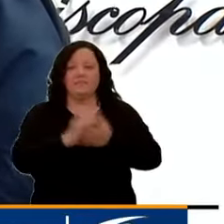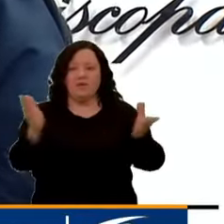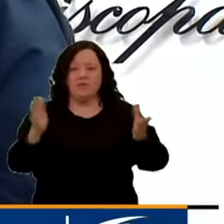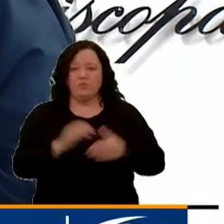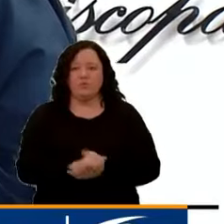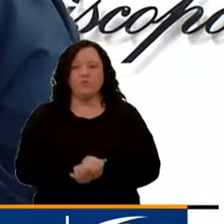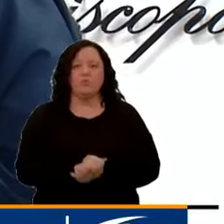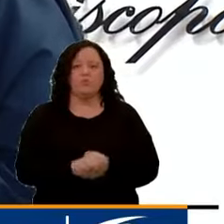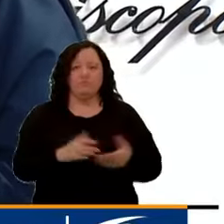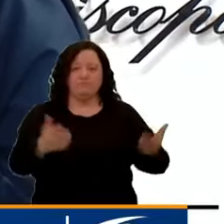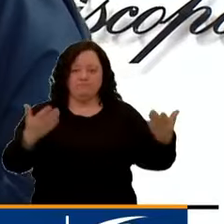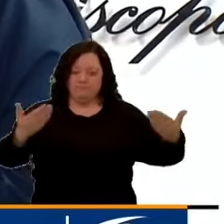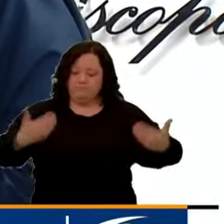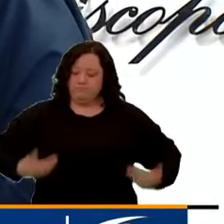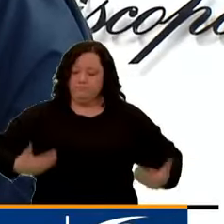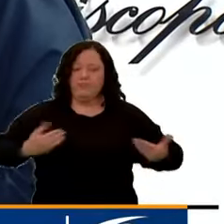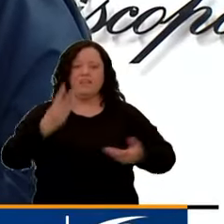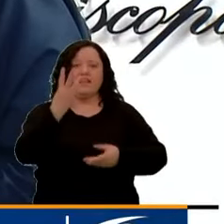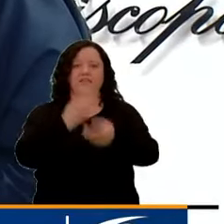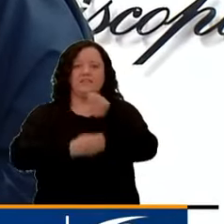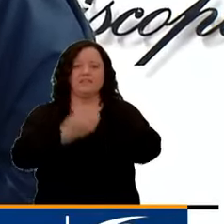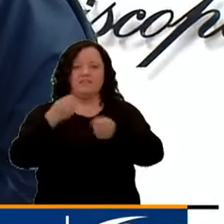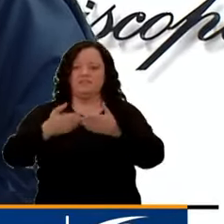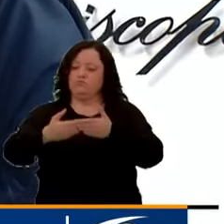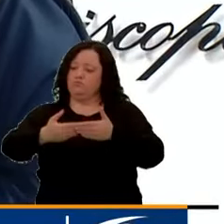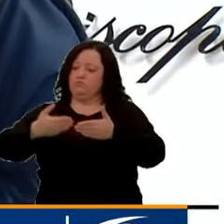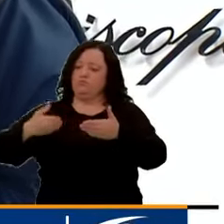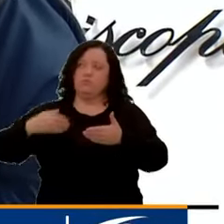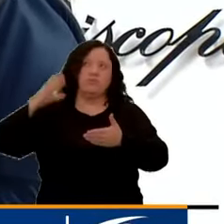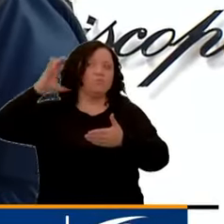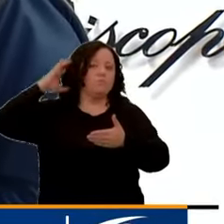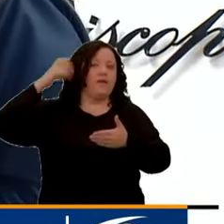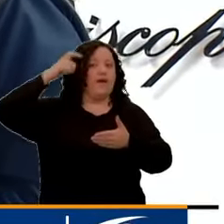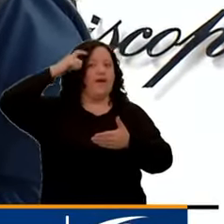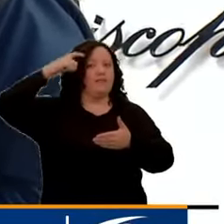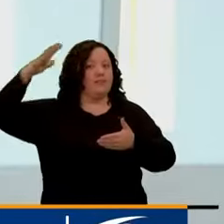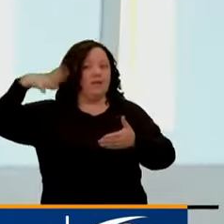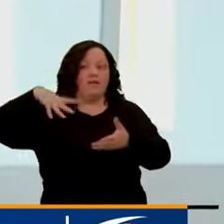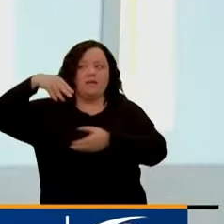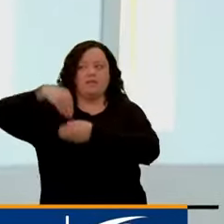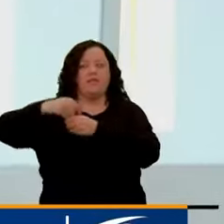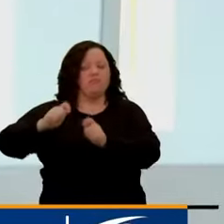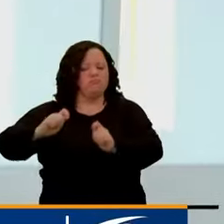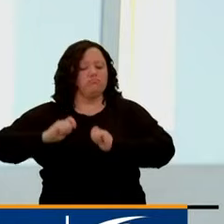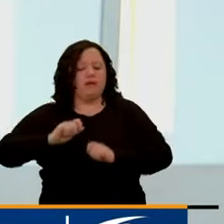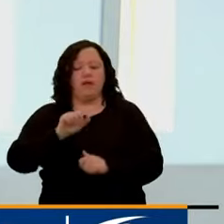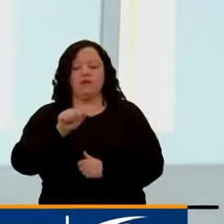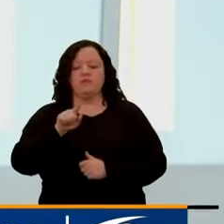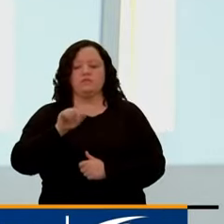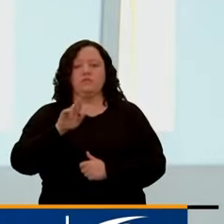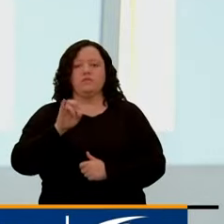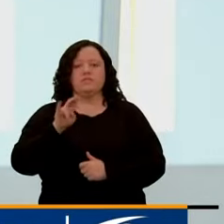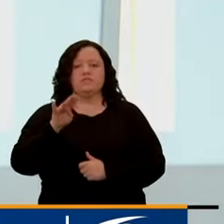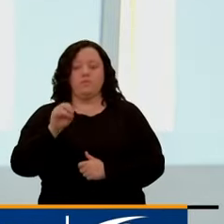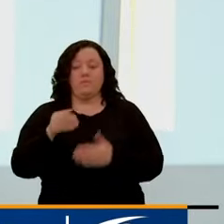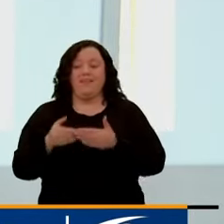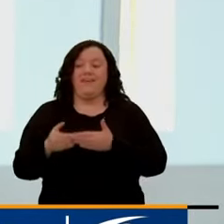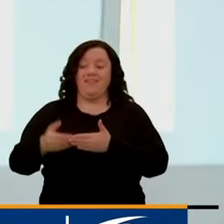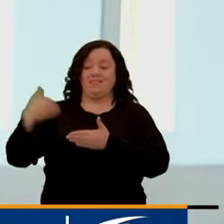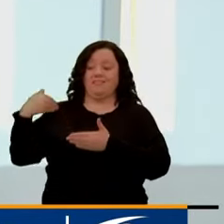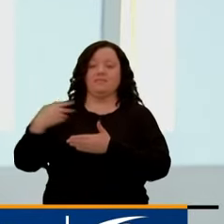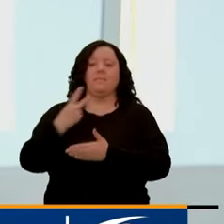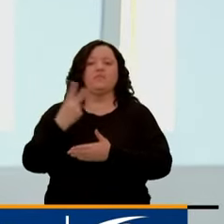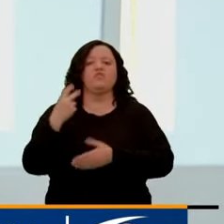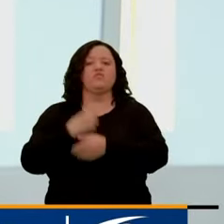Este servidor hace 3 años presta su servicio en Cartagena como arzobispo y antes estuve 22 años en